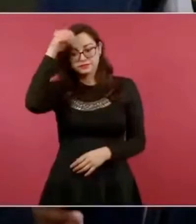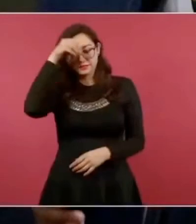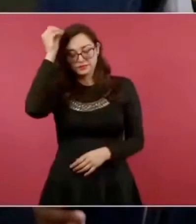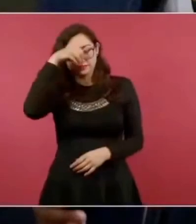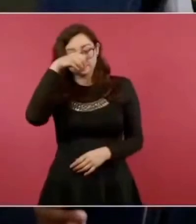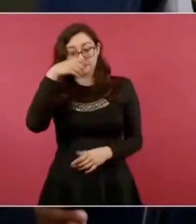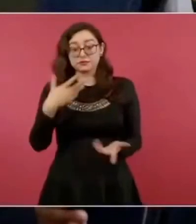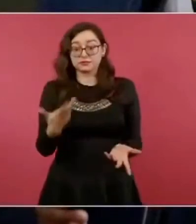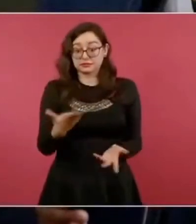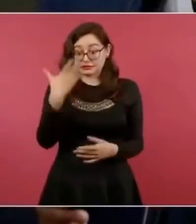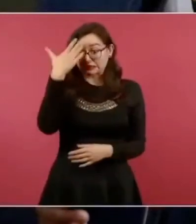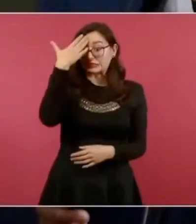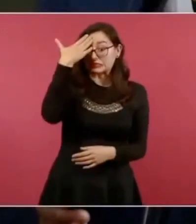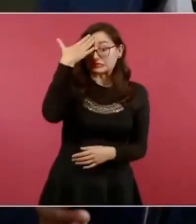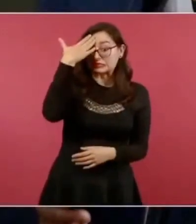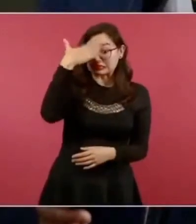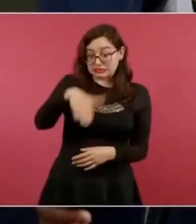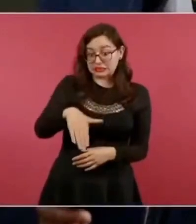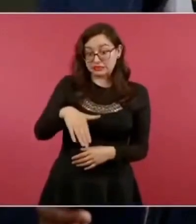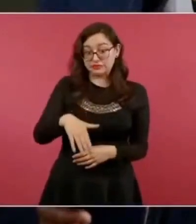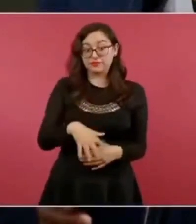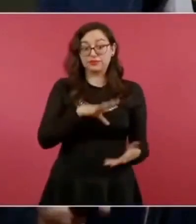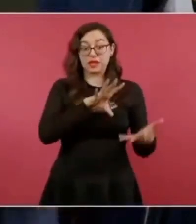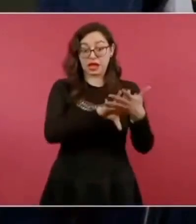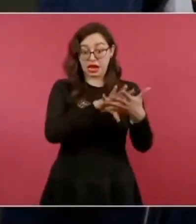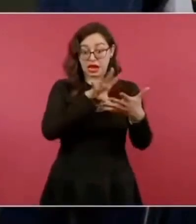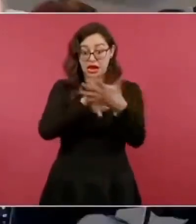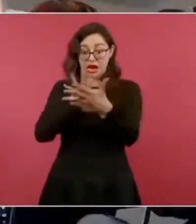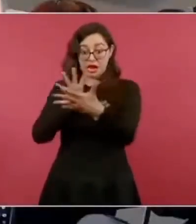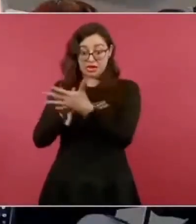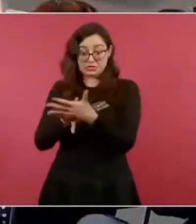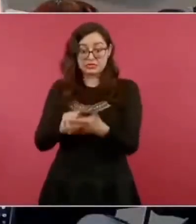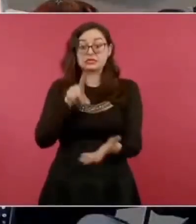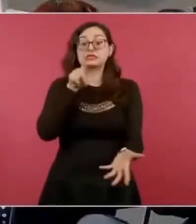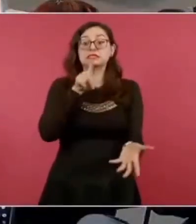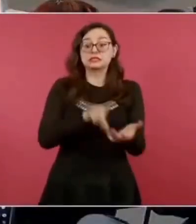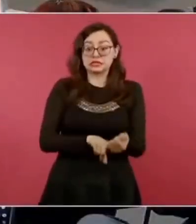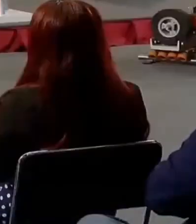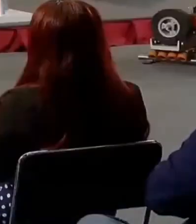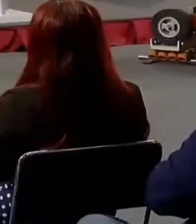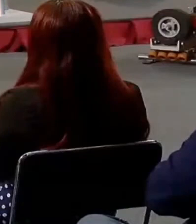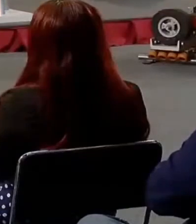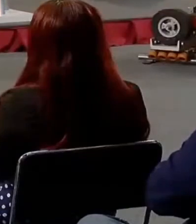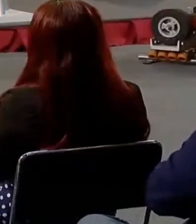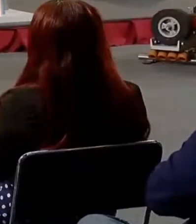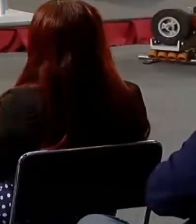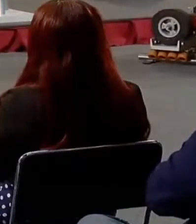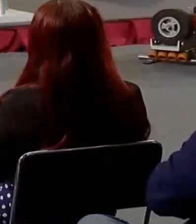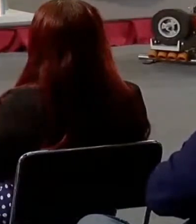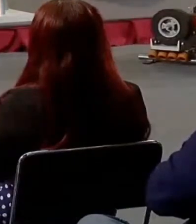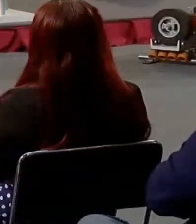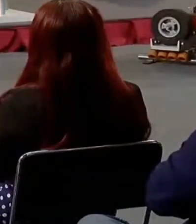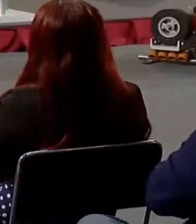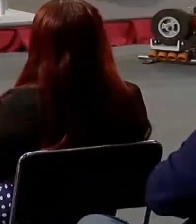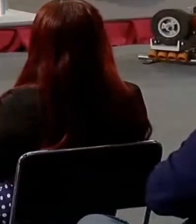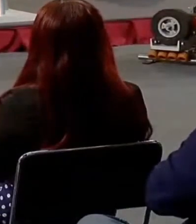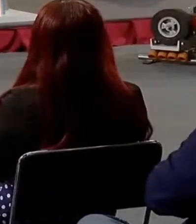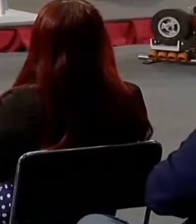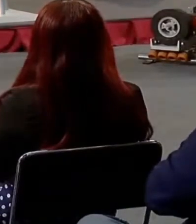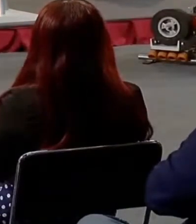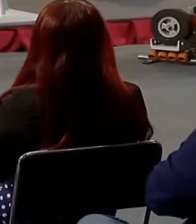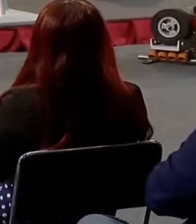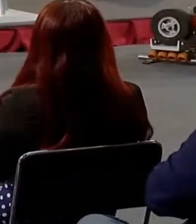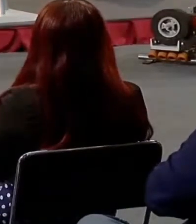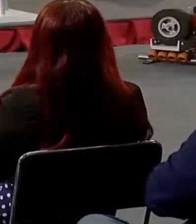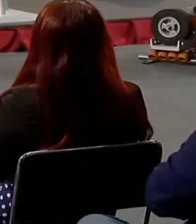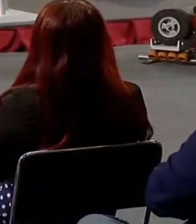vez en los centros penitenciarios los ciudadanos votarán en estas elecciones del 2 de junio. ¿Cuál es su opinión? Bueno, ya